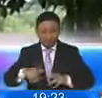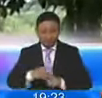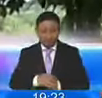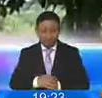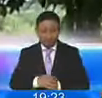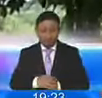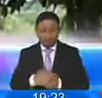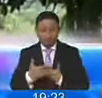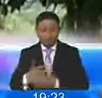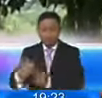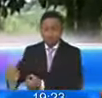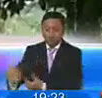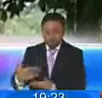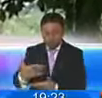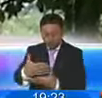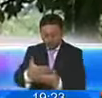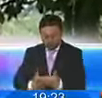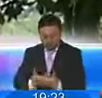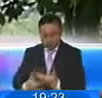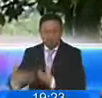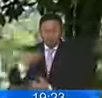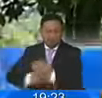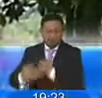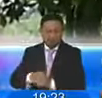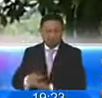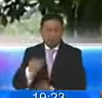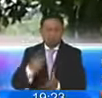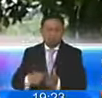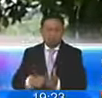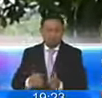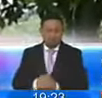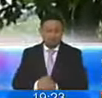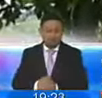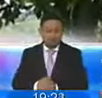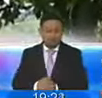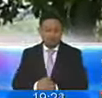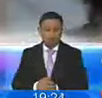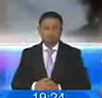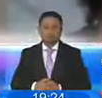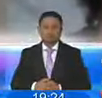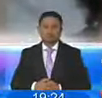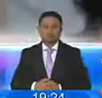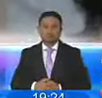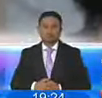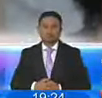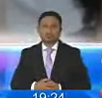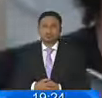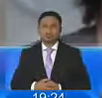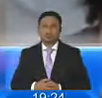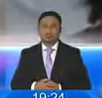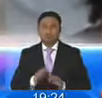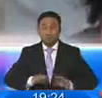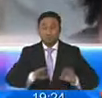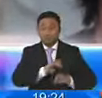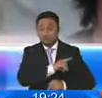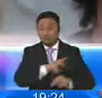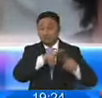informe respectivo donde ellos saquen las conclusiones respectivas para ver qué es lo que mismo pasó. Uh-huh. Que revisen este caso